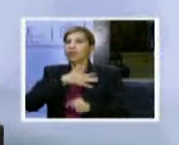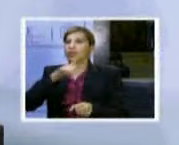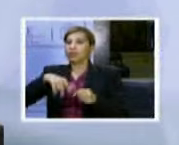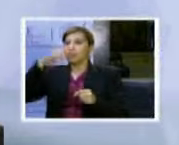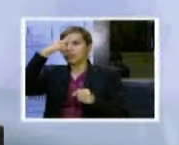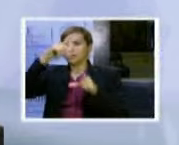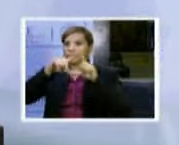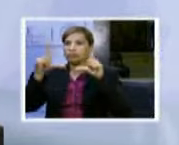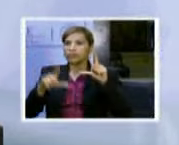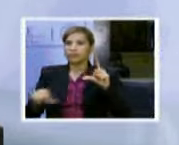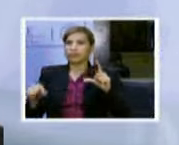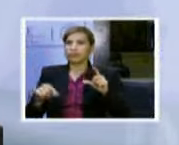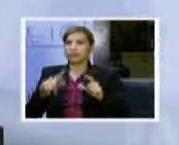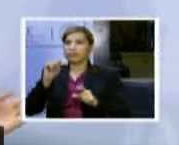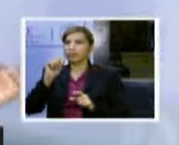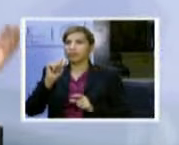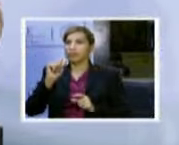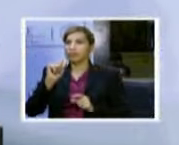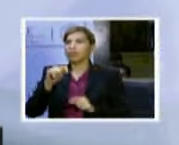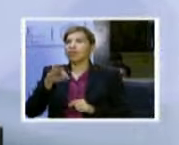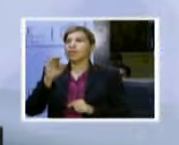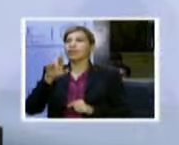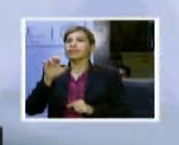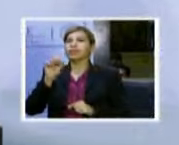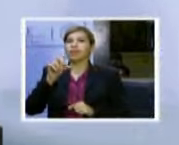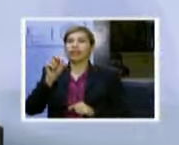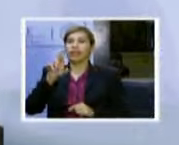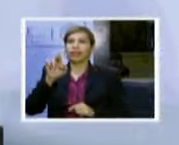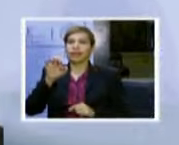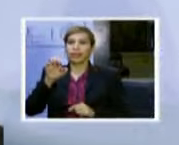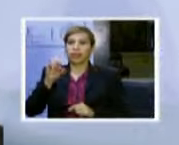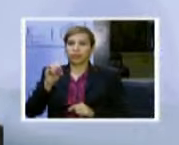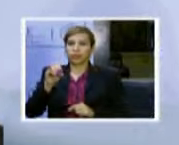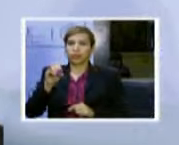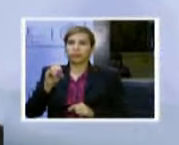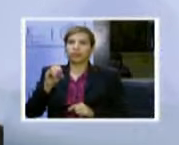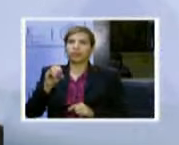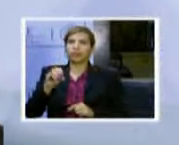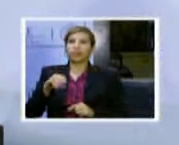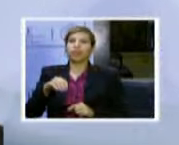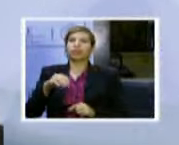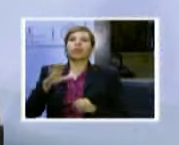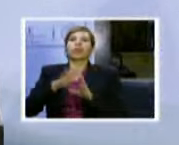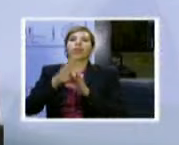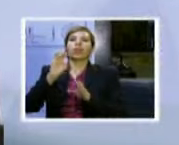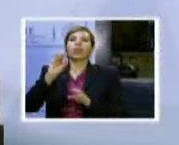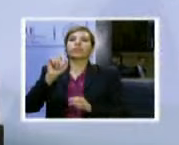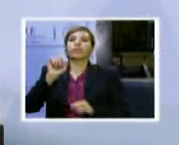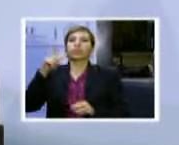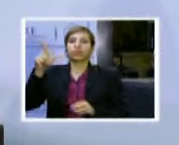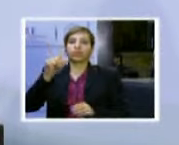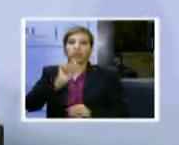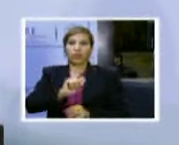México. Perdón, Tucé no, es Francisco del Río, que es nuestro cónsul en